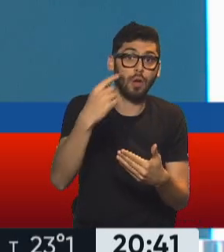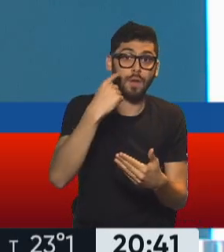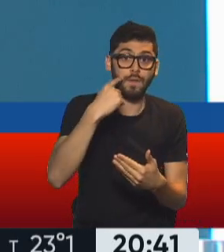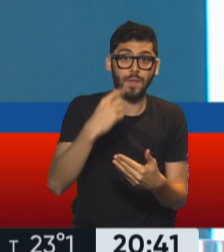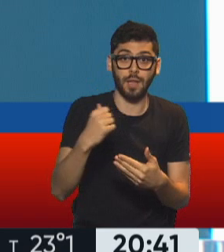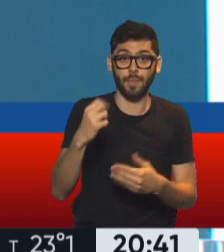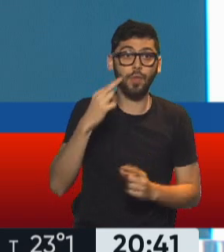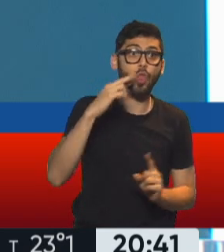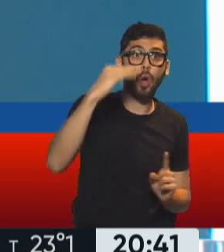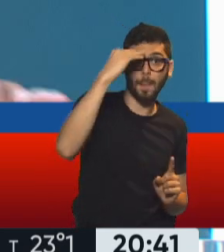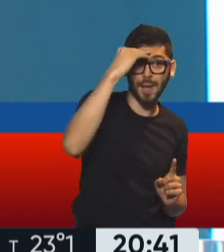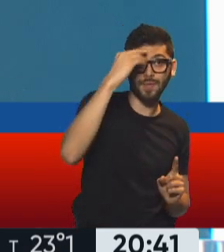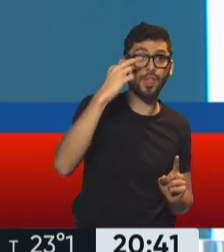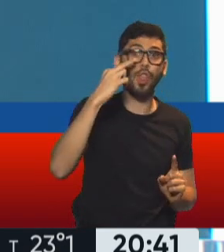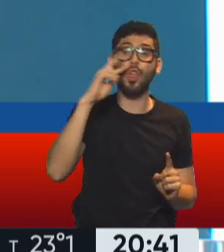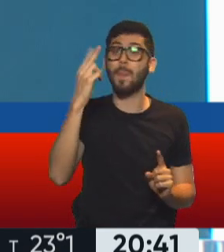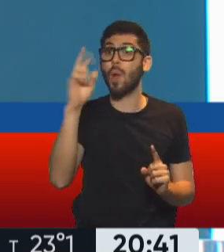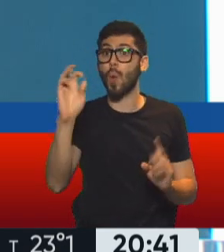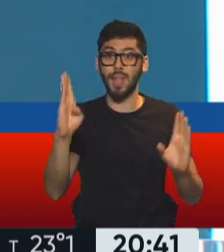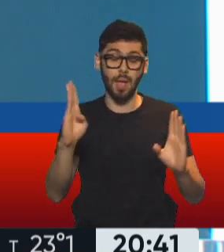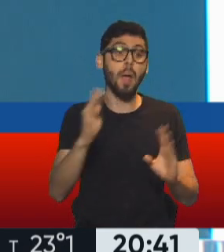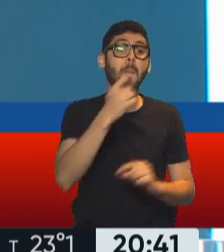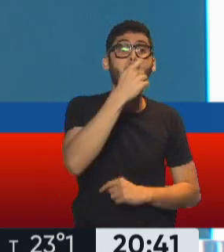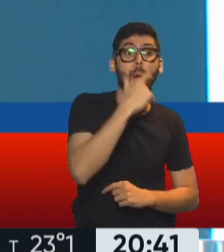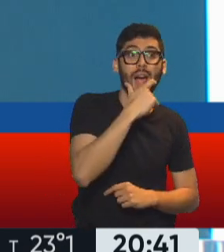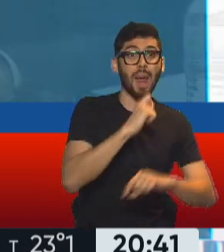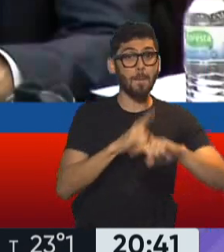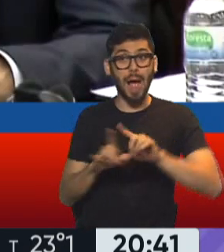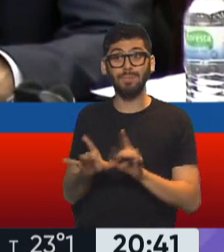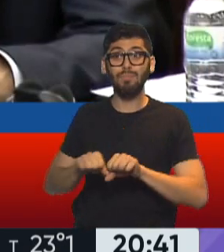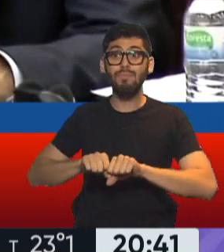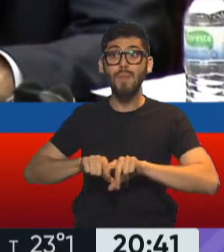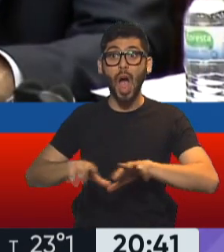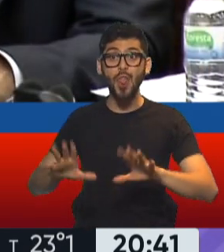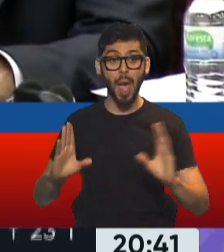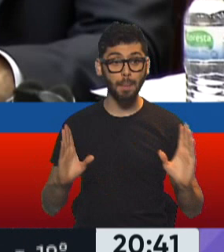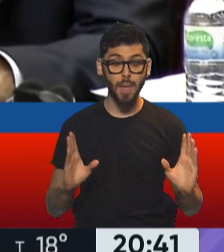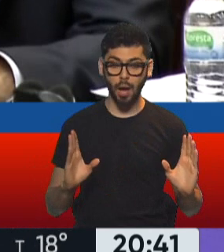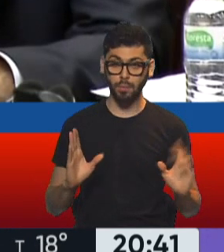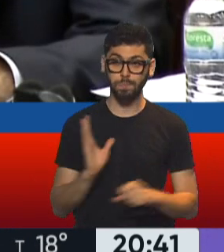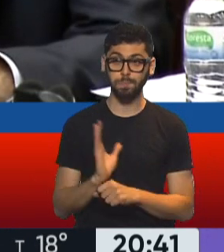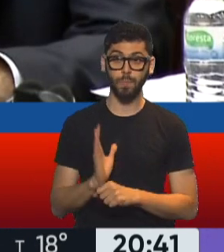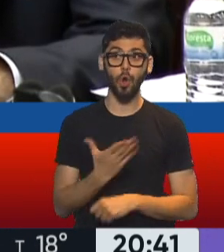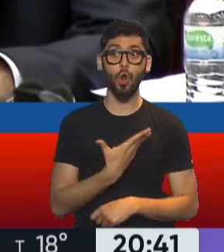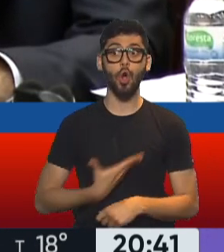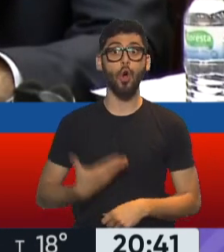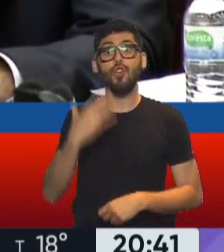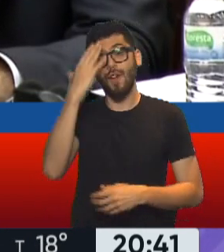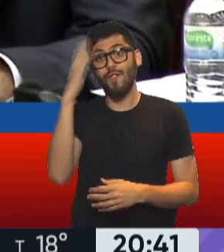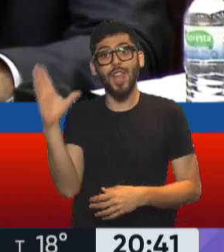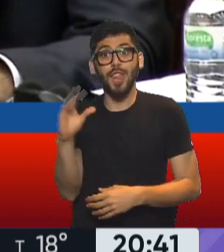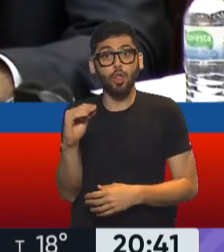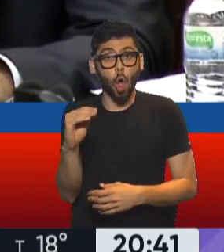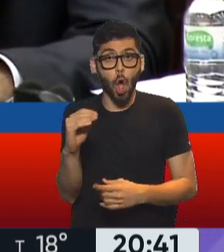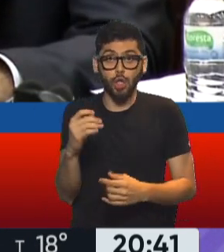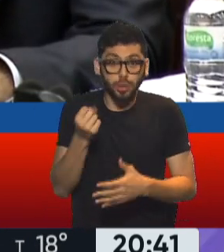nefasto, 2015-2020, de Macri más pandemia, nos lleva todo el primer mandato del gobierno del Frente de Todos. Y esa es la